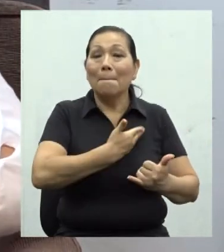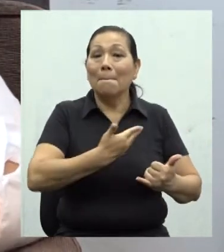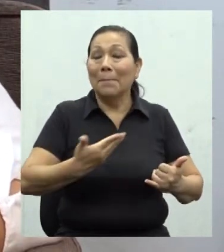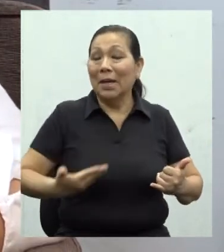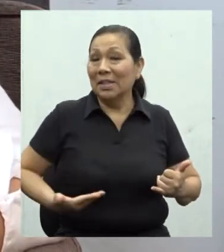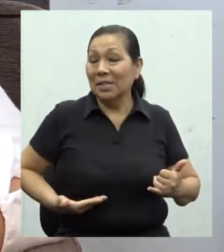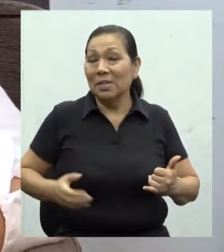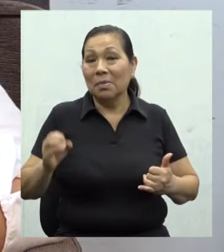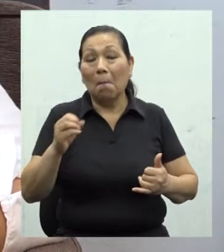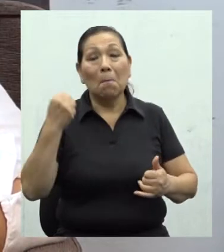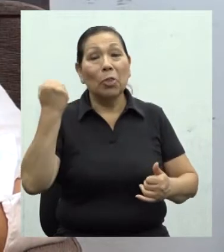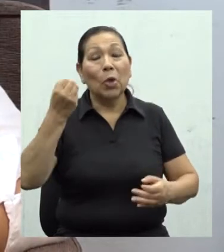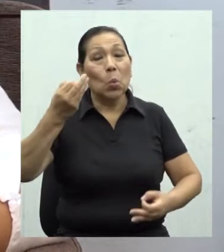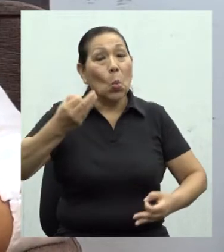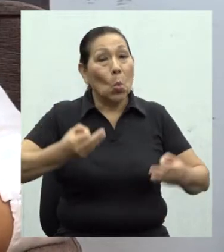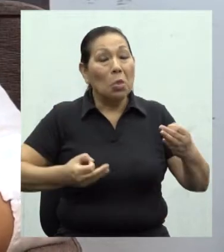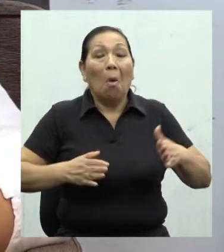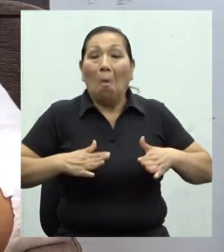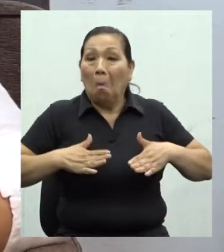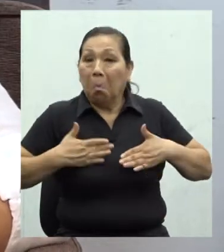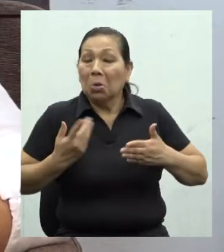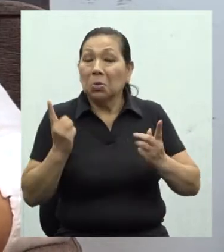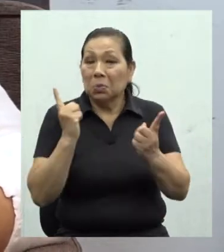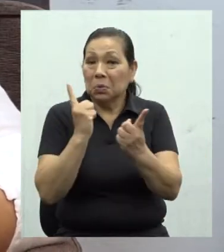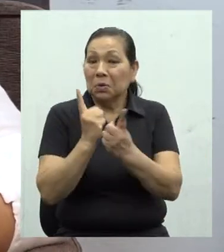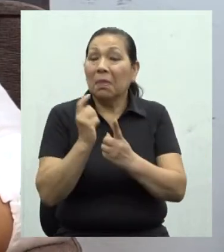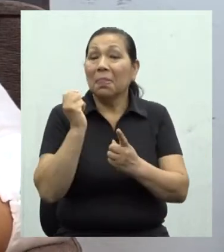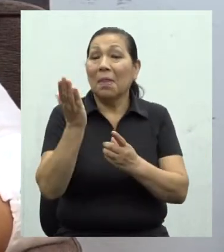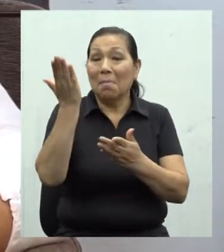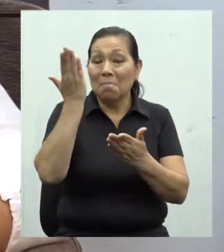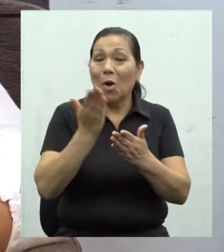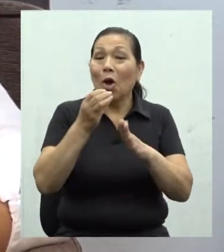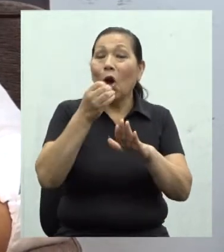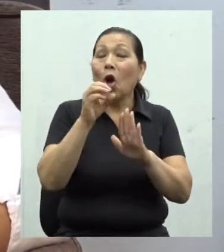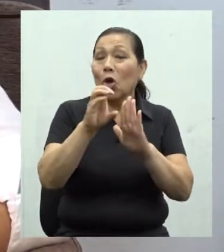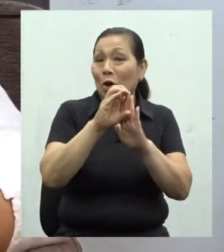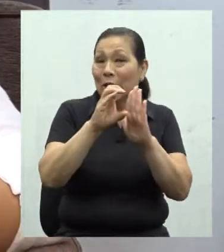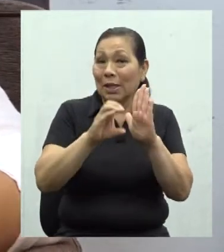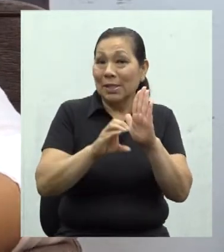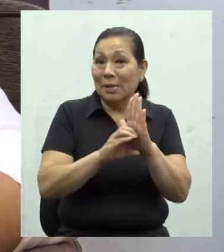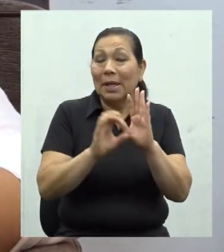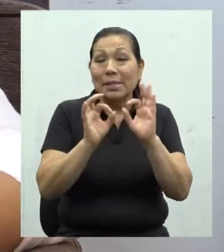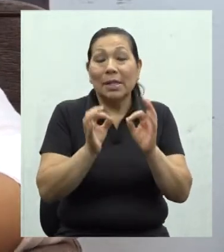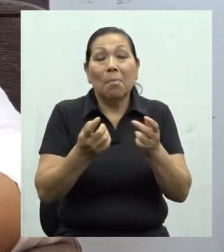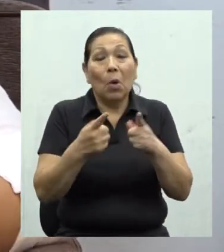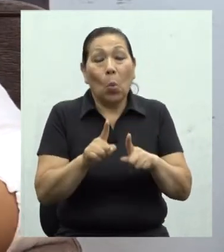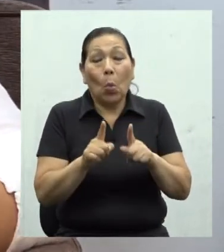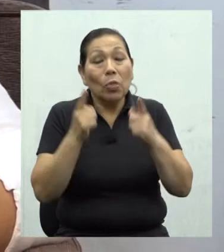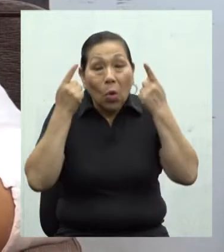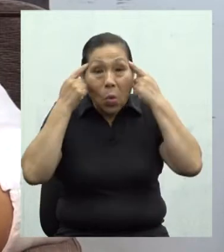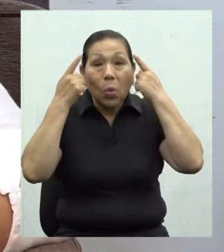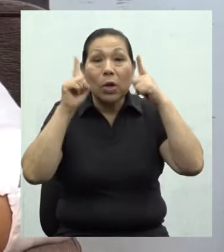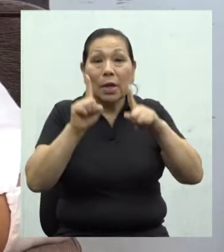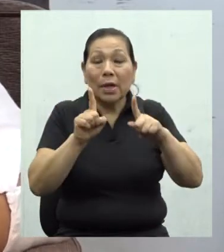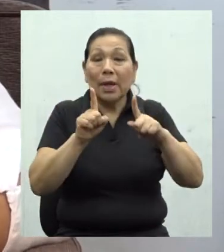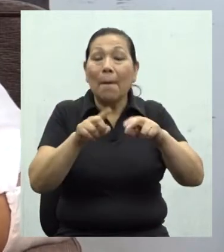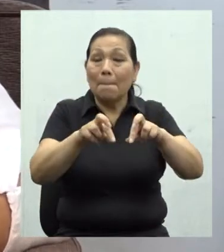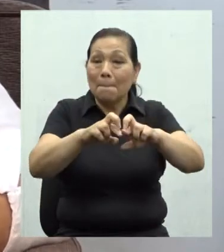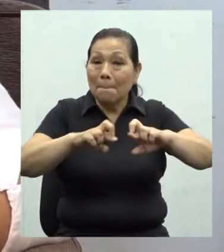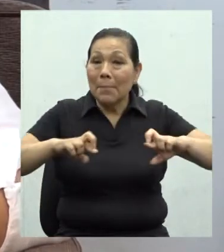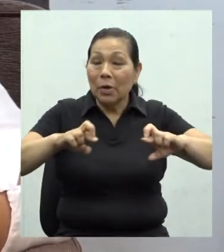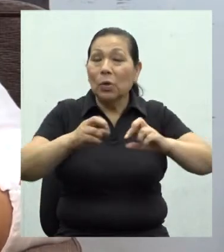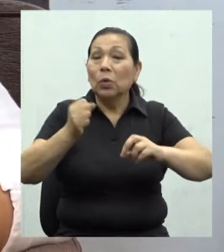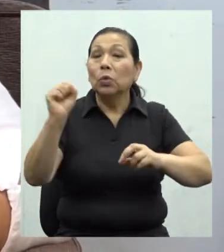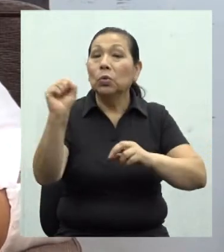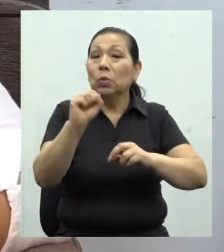o la presidenta del Poder Judicial podrían interponer una demanda de inconstitucionalidad siempre que haya un acuerdo de la Sala Plena de la